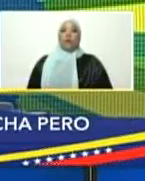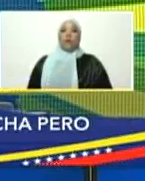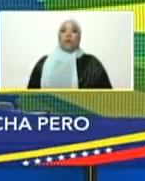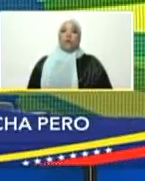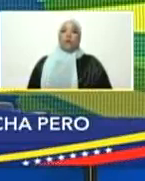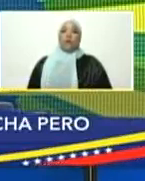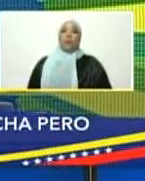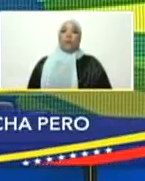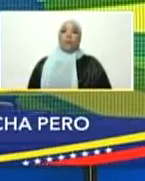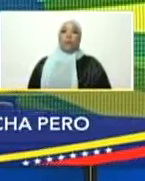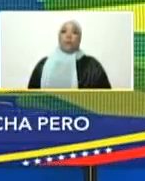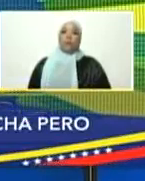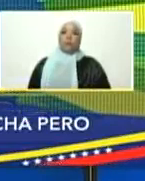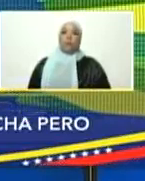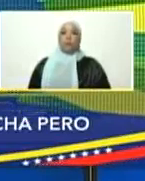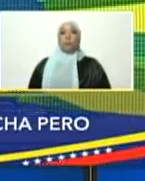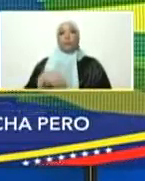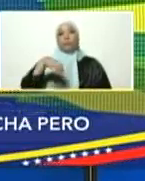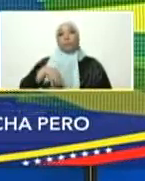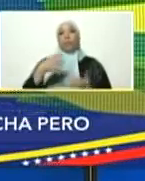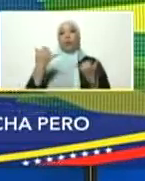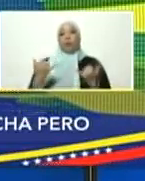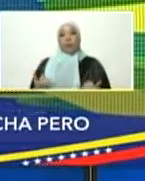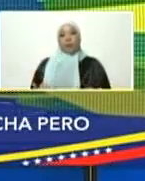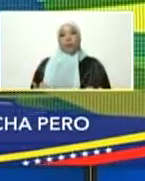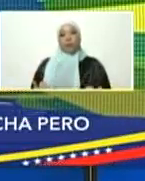Estamos sin lugar a dudas en este momento